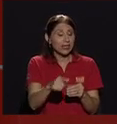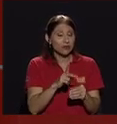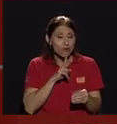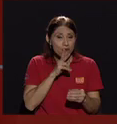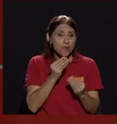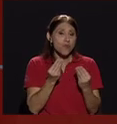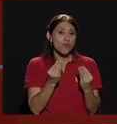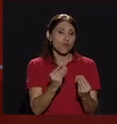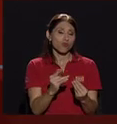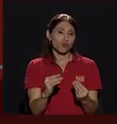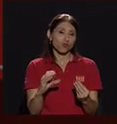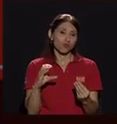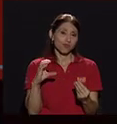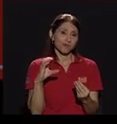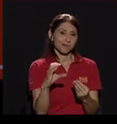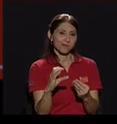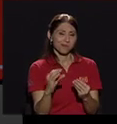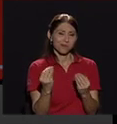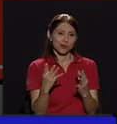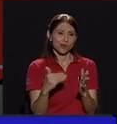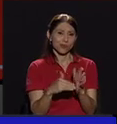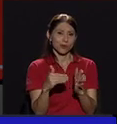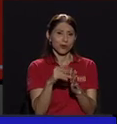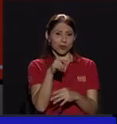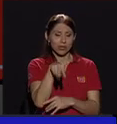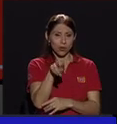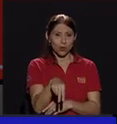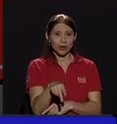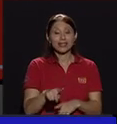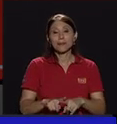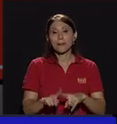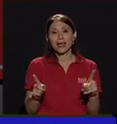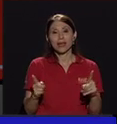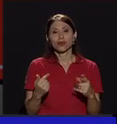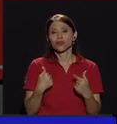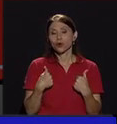de colones. Pero en todo caso, lo que yo quisiera resaltar es que